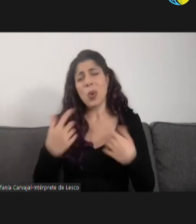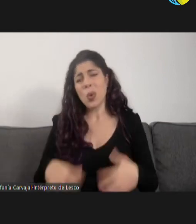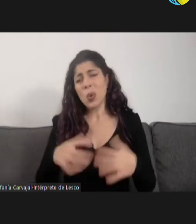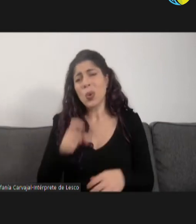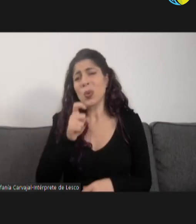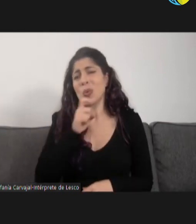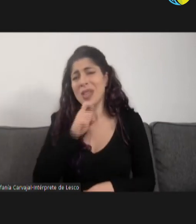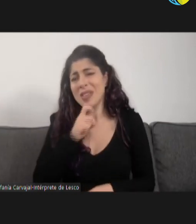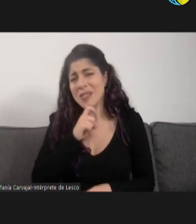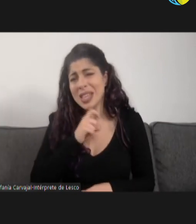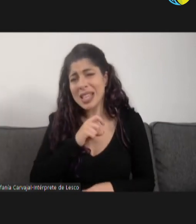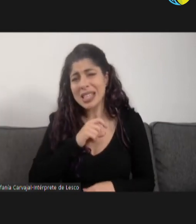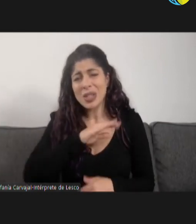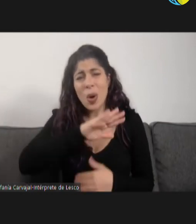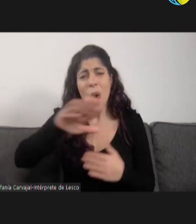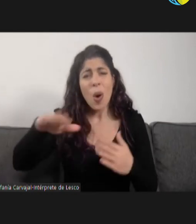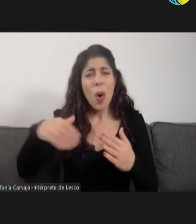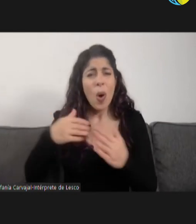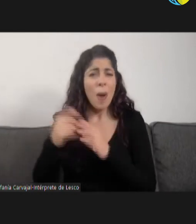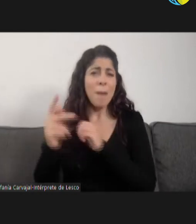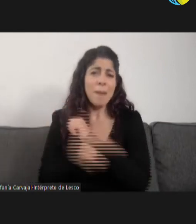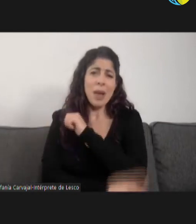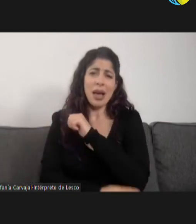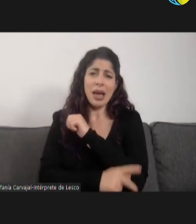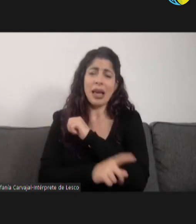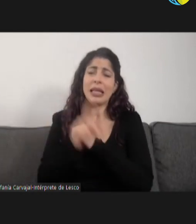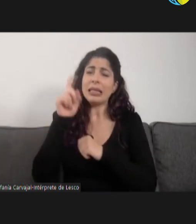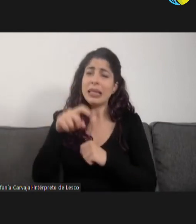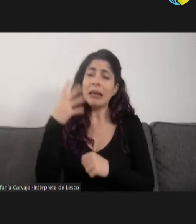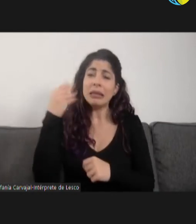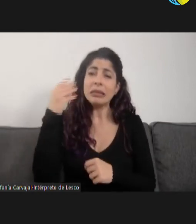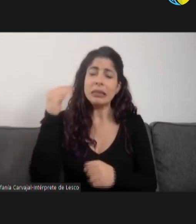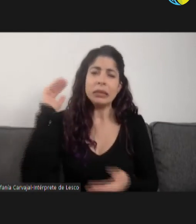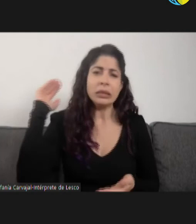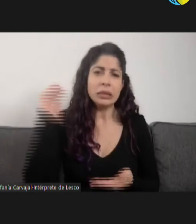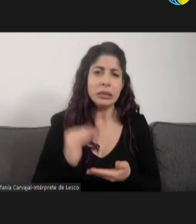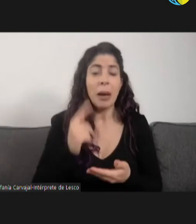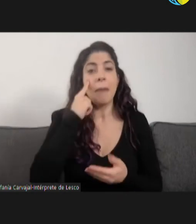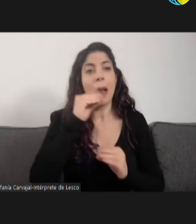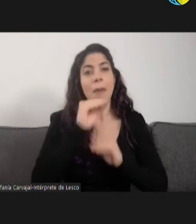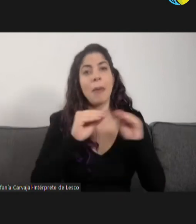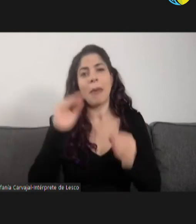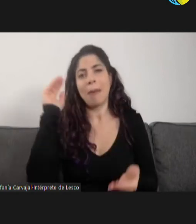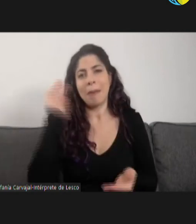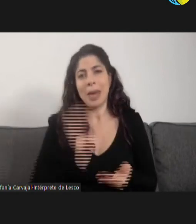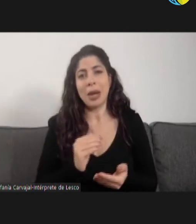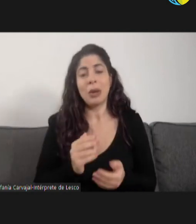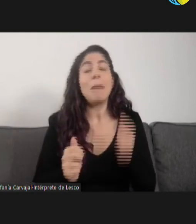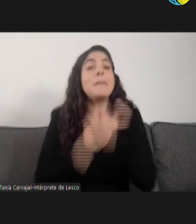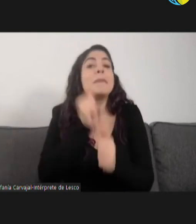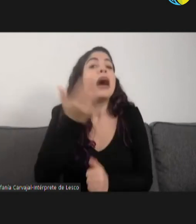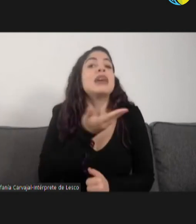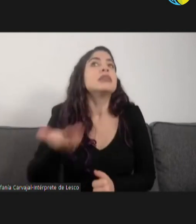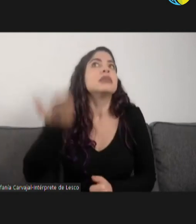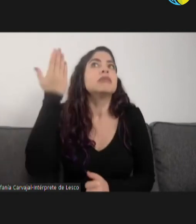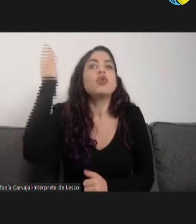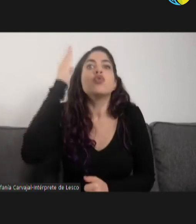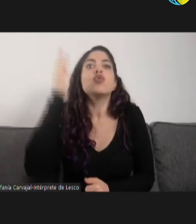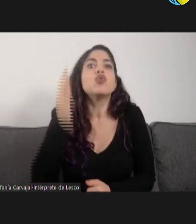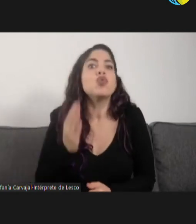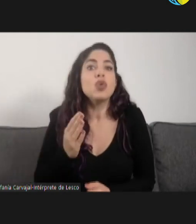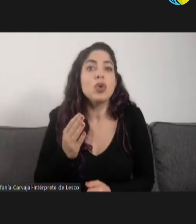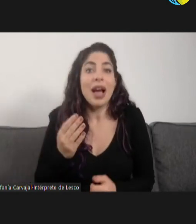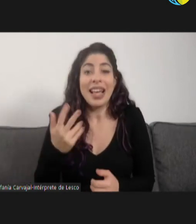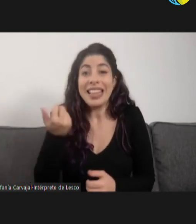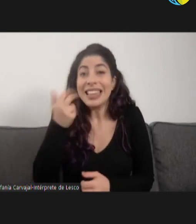país en ese sentido, y tenemos que tratar de disminuir movilidad para disminuir contagios más que nunca. Como nunca antes lo hemos experimentado en estos últimos